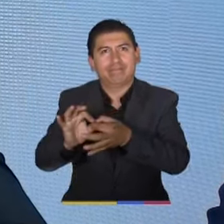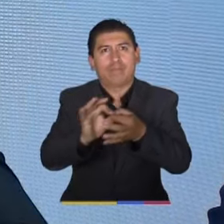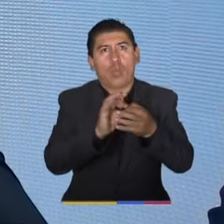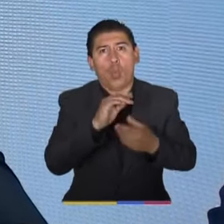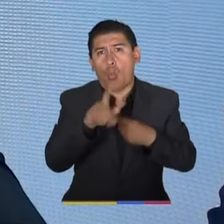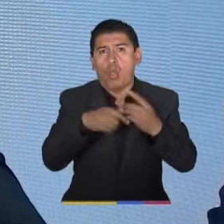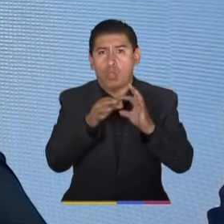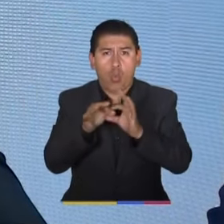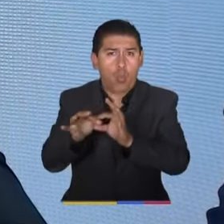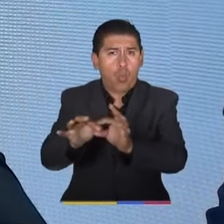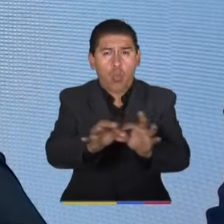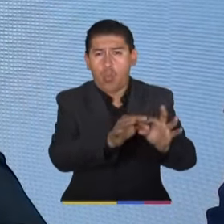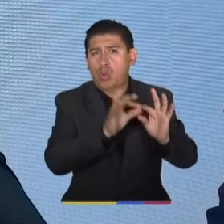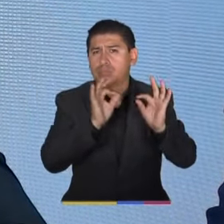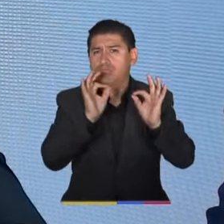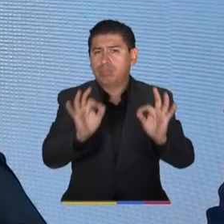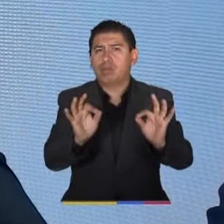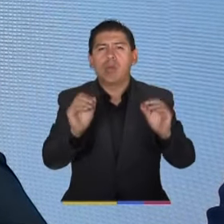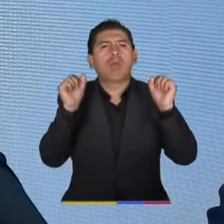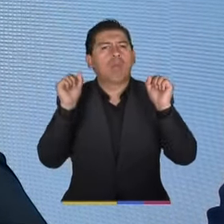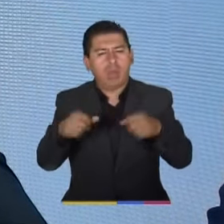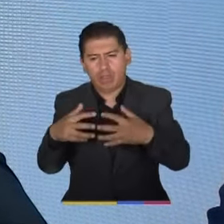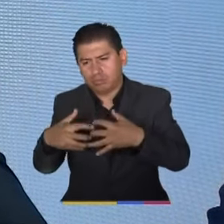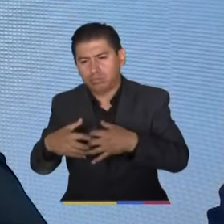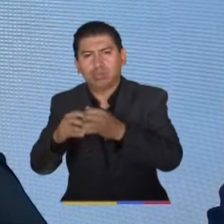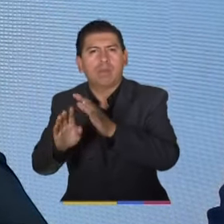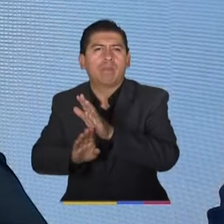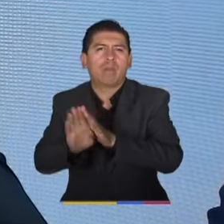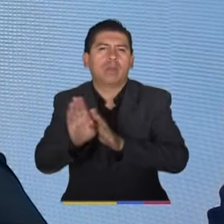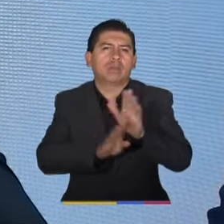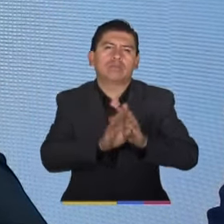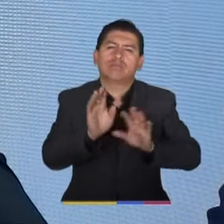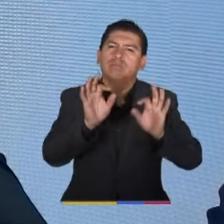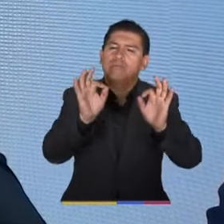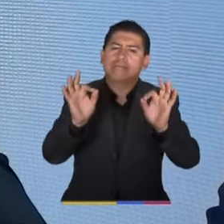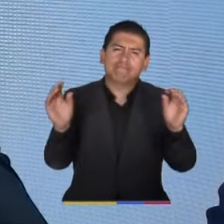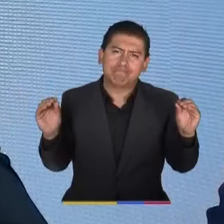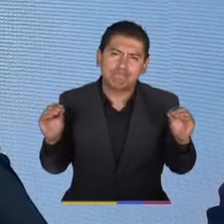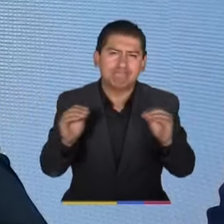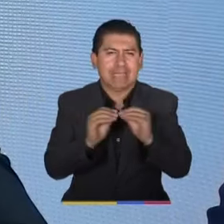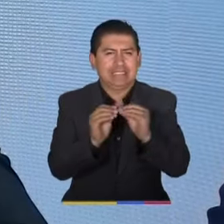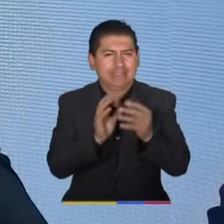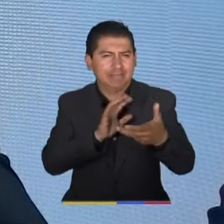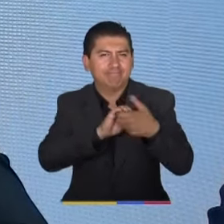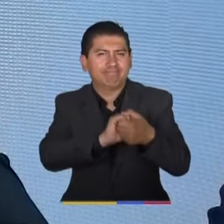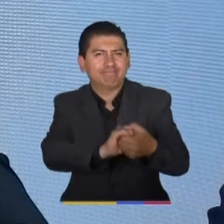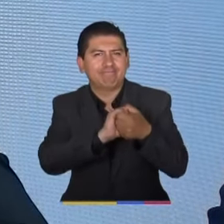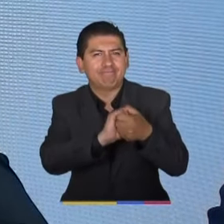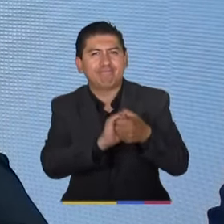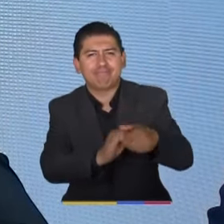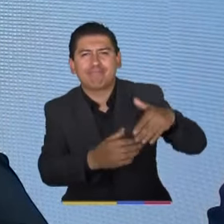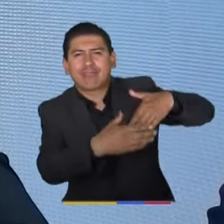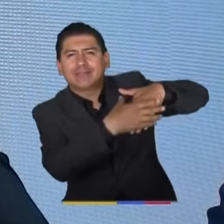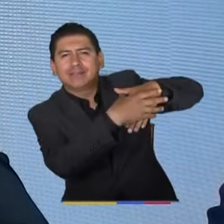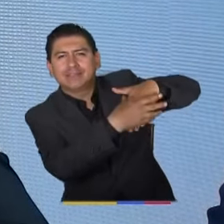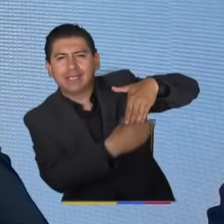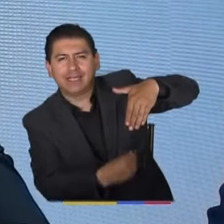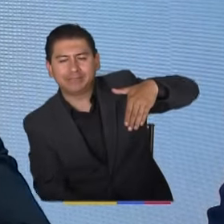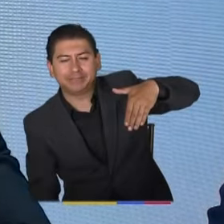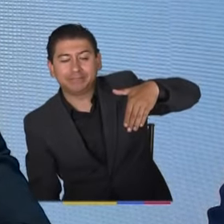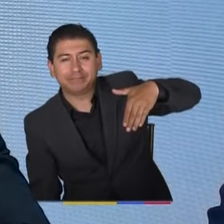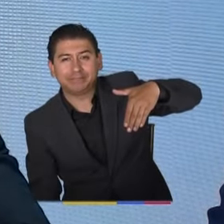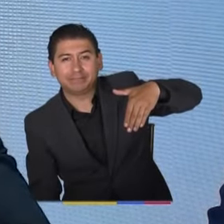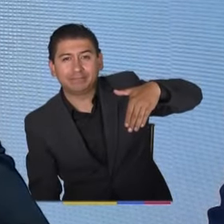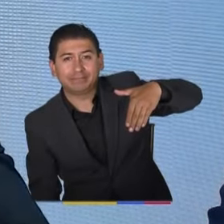podremos alcanzar importantes consensos para cimentar aún más la integración iberoamericana y